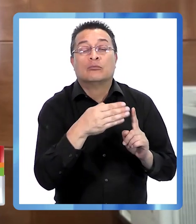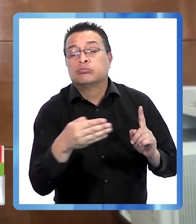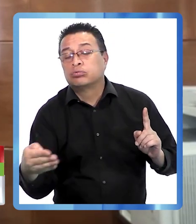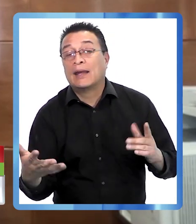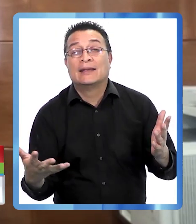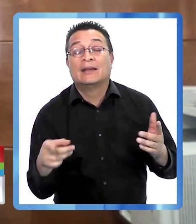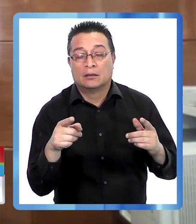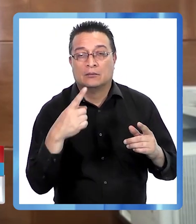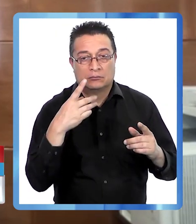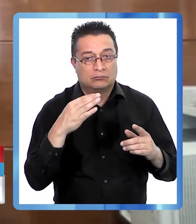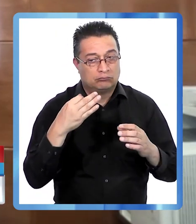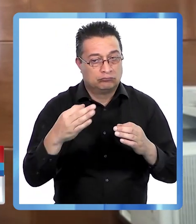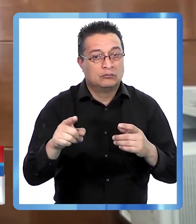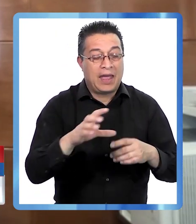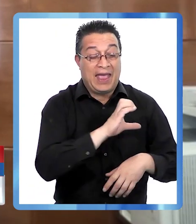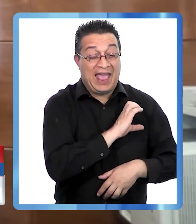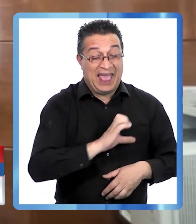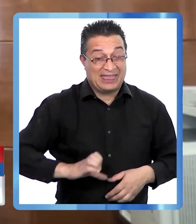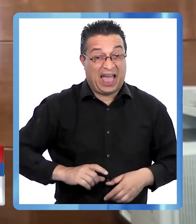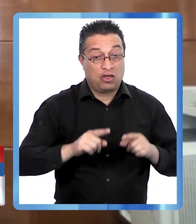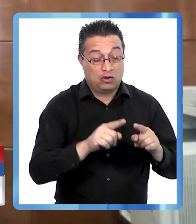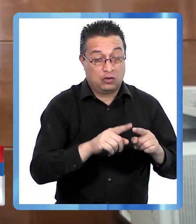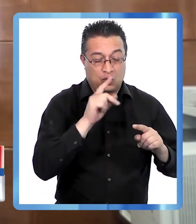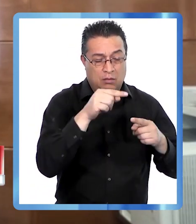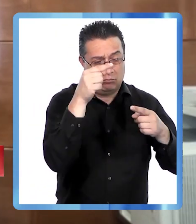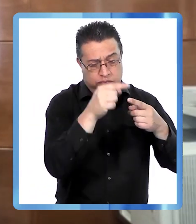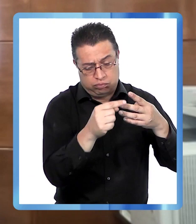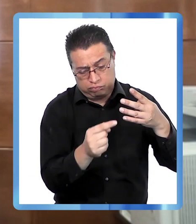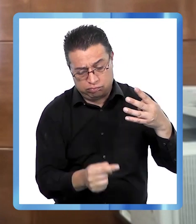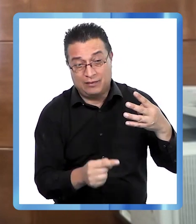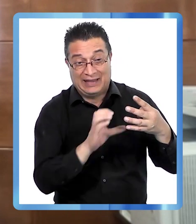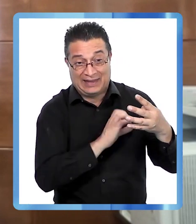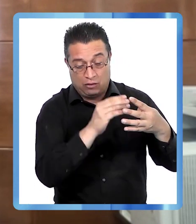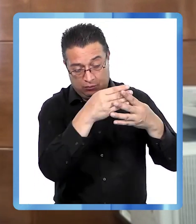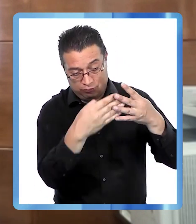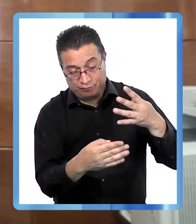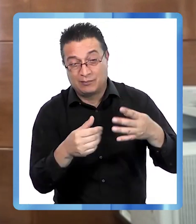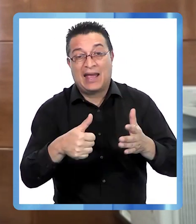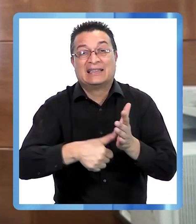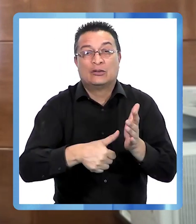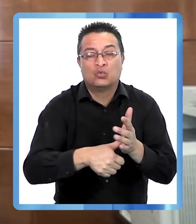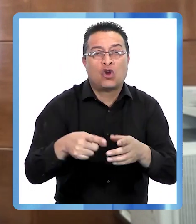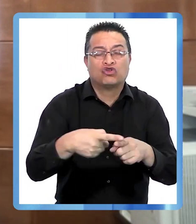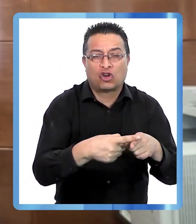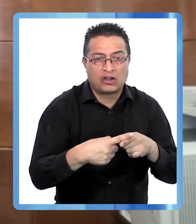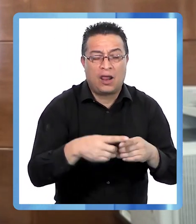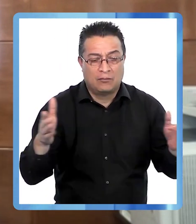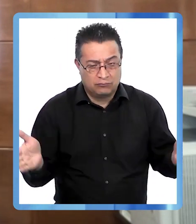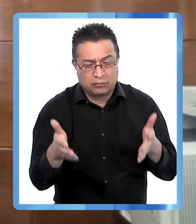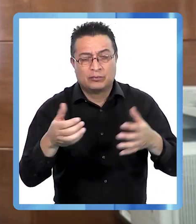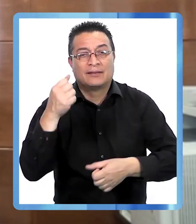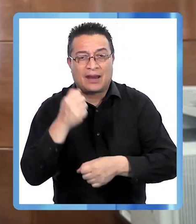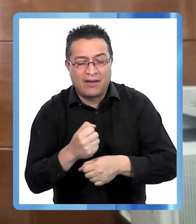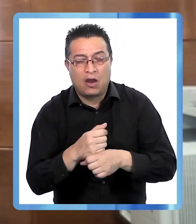es un panorama, diría yo, desde el Estado, una parrilla más bien dicho, desde el Estado, desde la seguridad social, desde